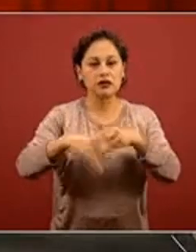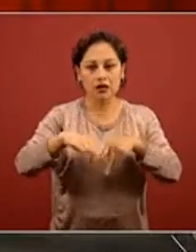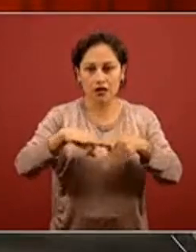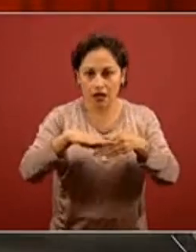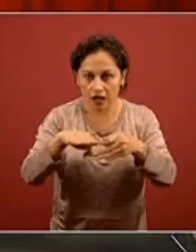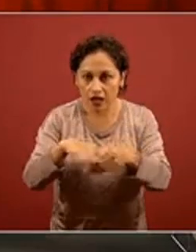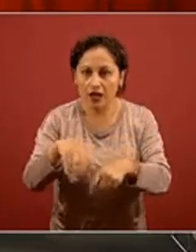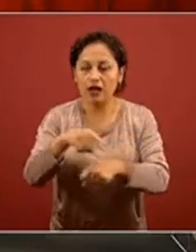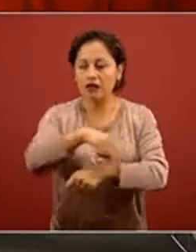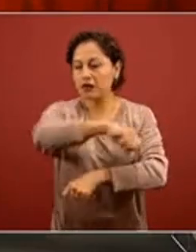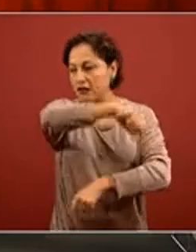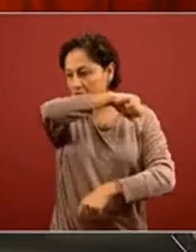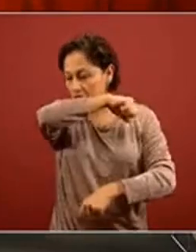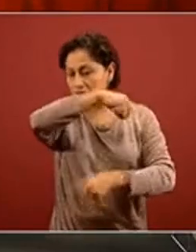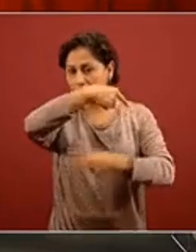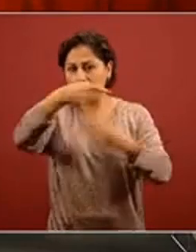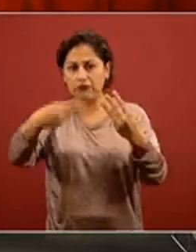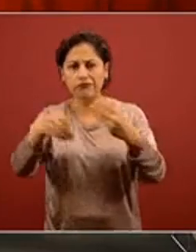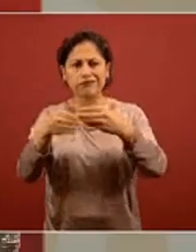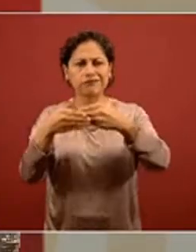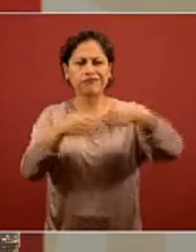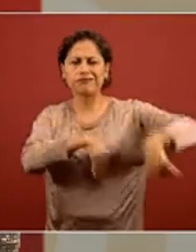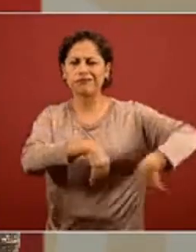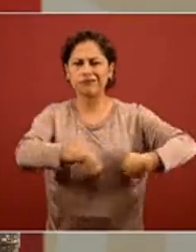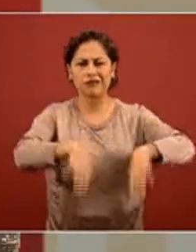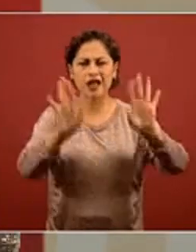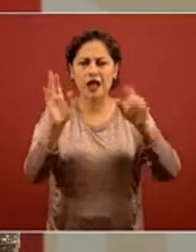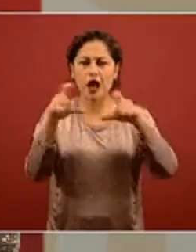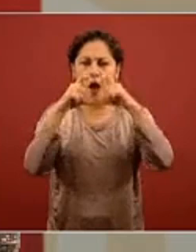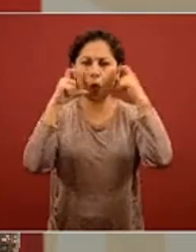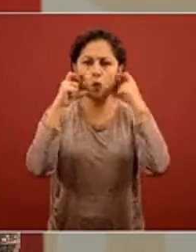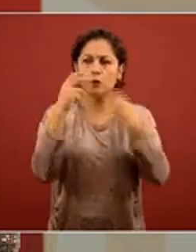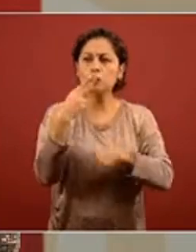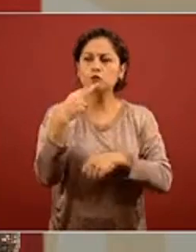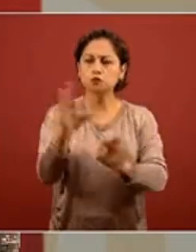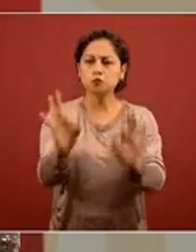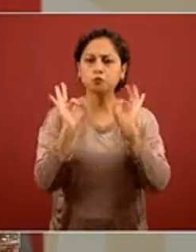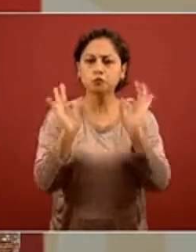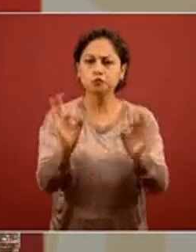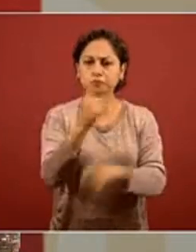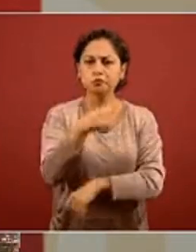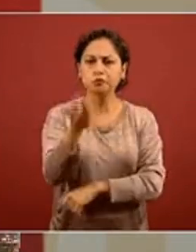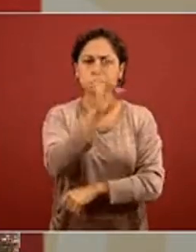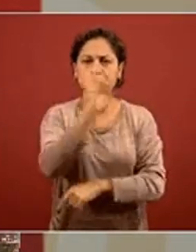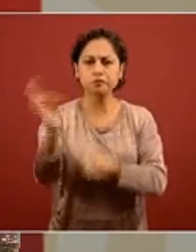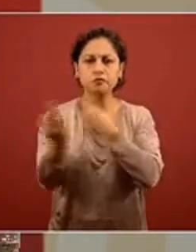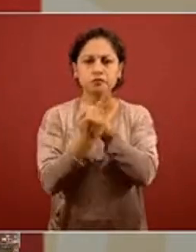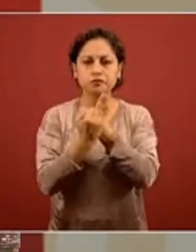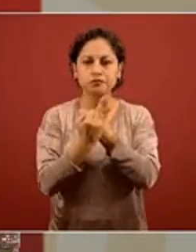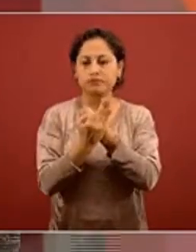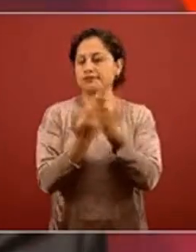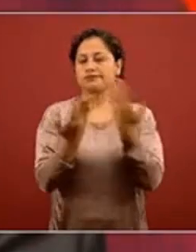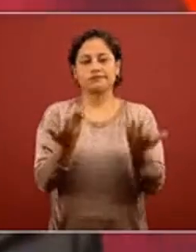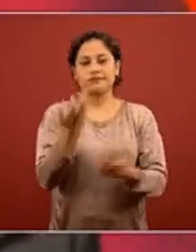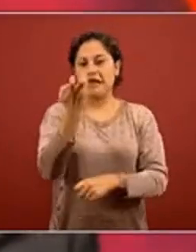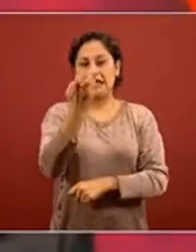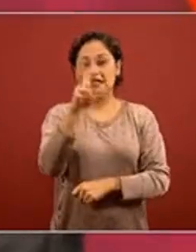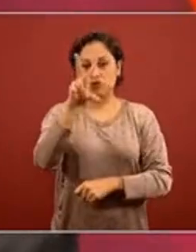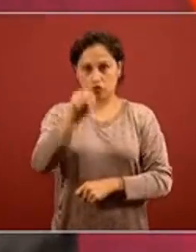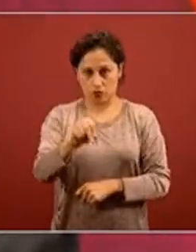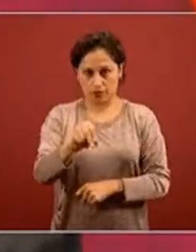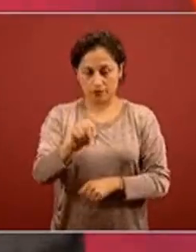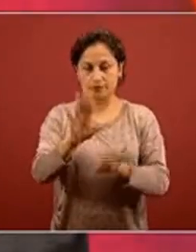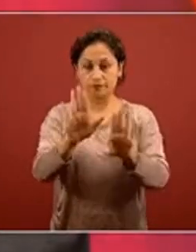y estaríamos reduciendo las medidas más efectivas. Entonces, eso sí sería inconveniente. En el caso de la Ciudad de